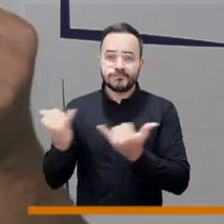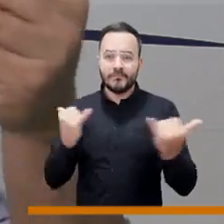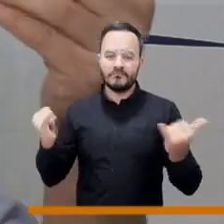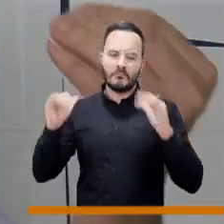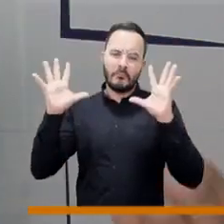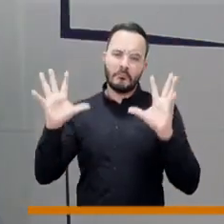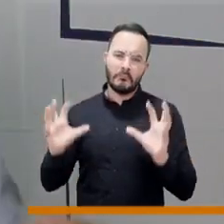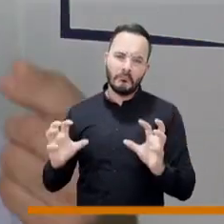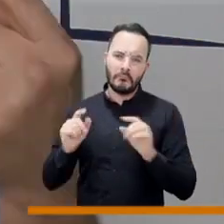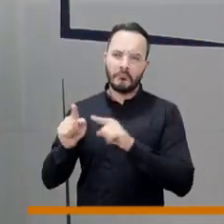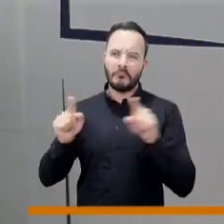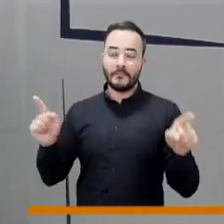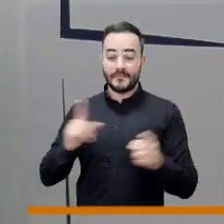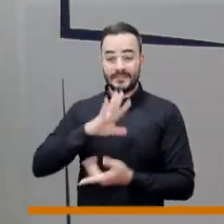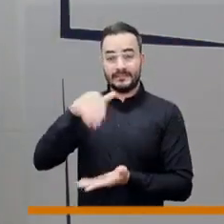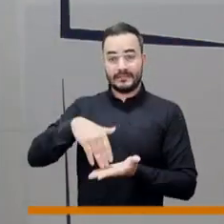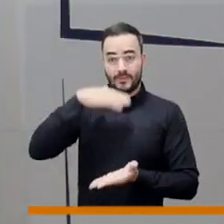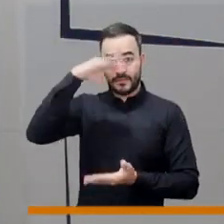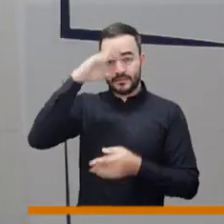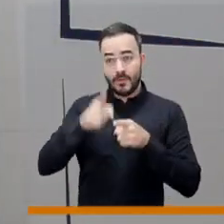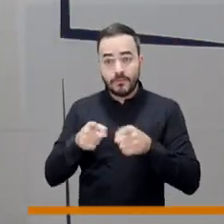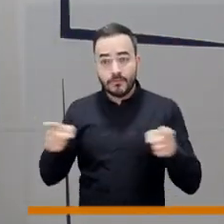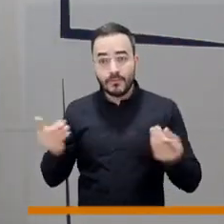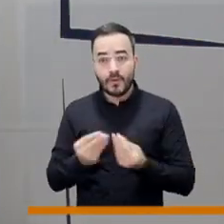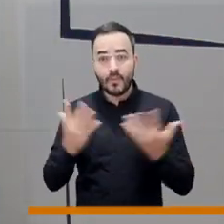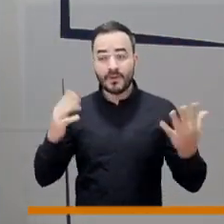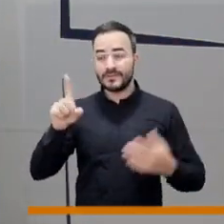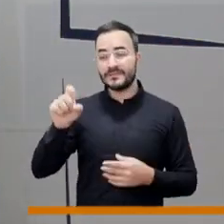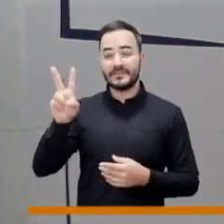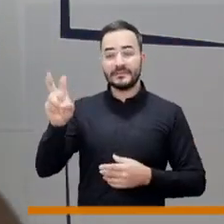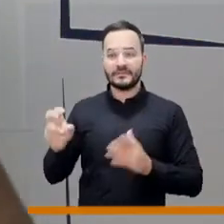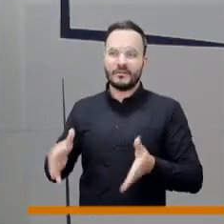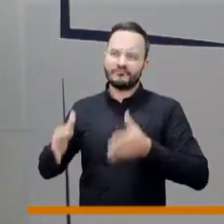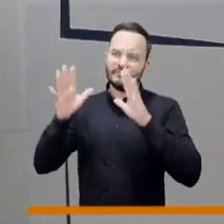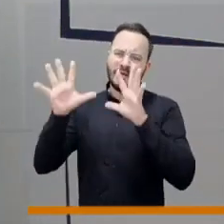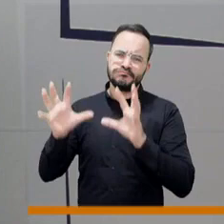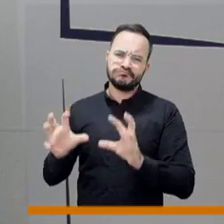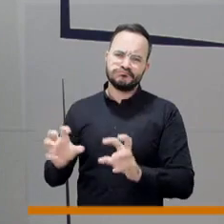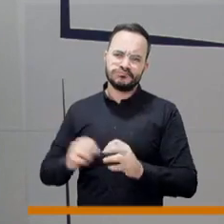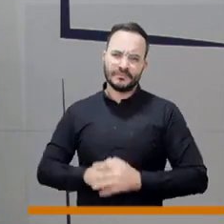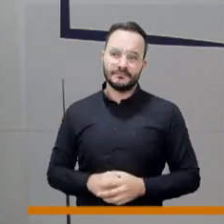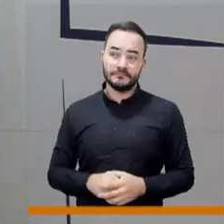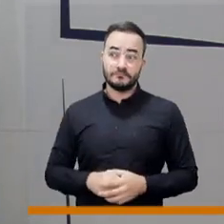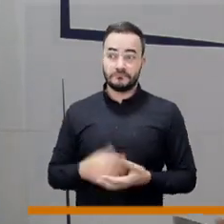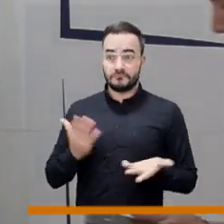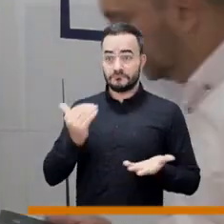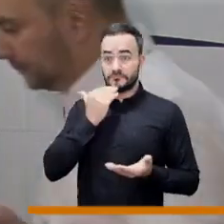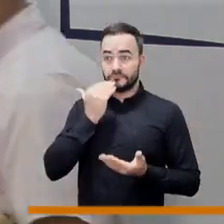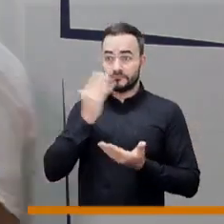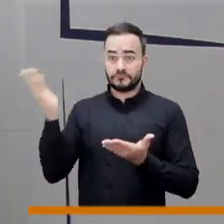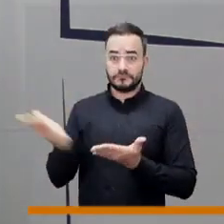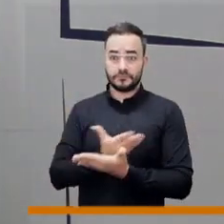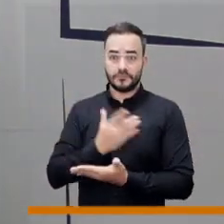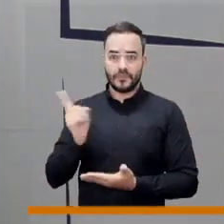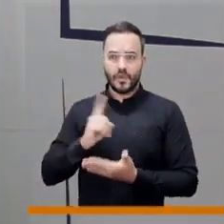edificios deteriorados solamente en el centro de Medellín, 67 edificaciones deterioradas que podrían